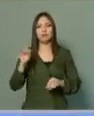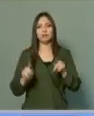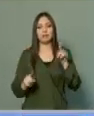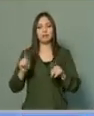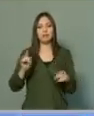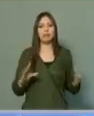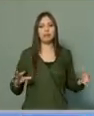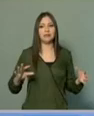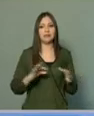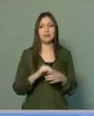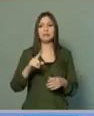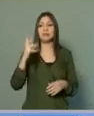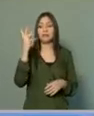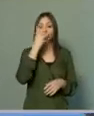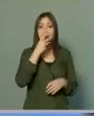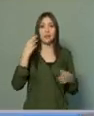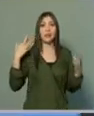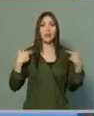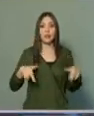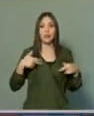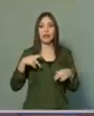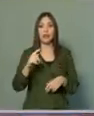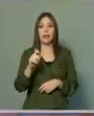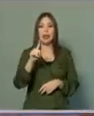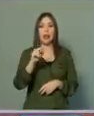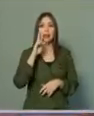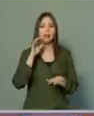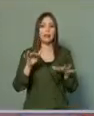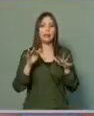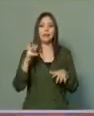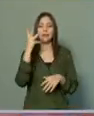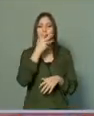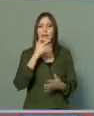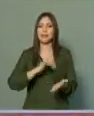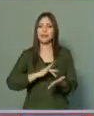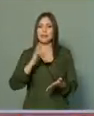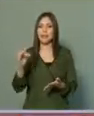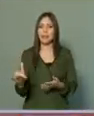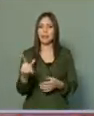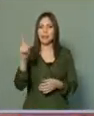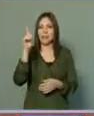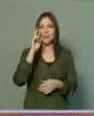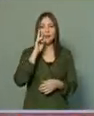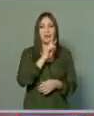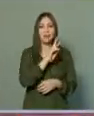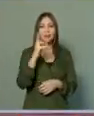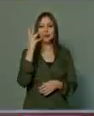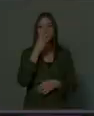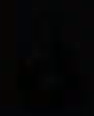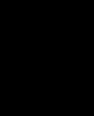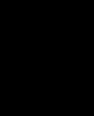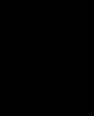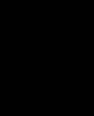padrísimo, la verdad es que son muy bonitos diseños, la verdad es que la tela se ve increíble. Muchísimas gracias, Pedro, por traernos Cintia, toda esta muchísimas moda. gracias a ti, gracias a ustedes.